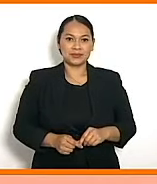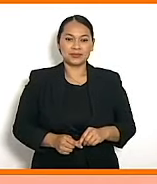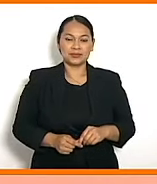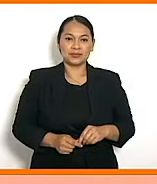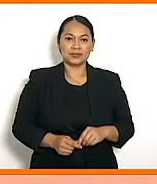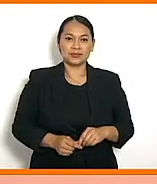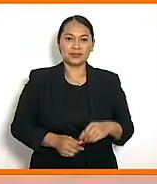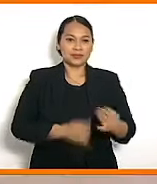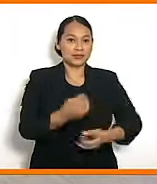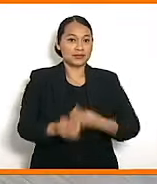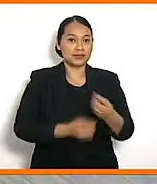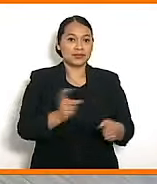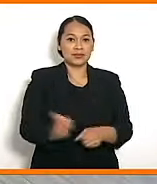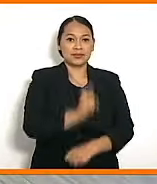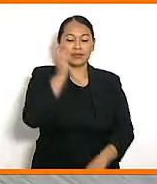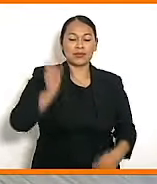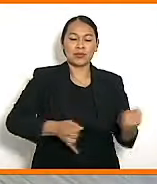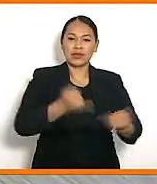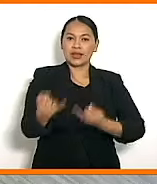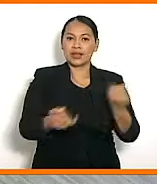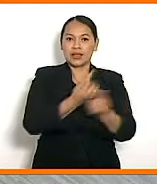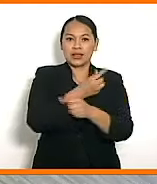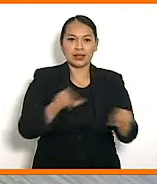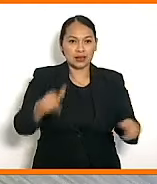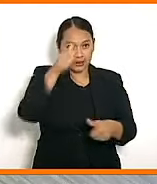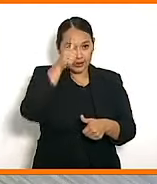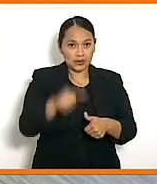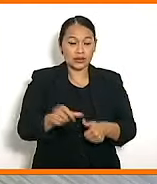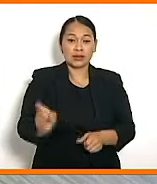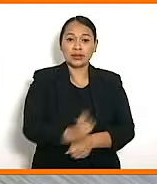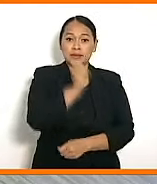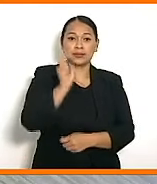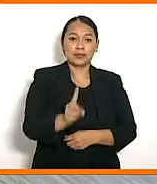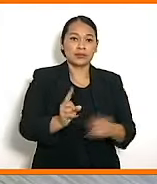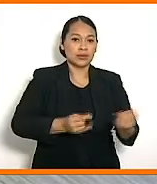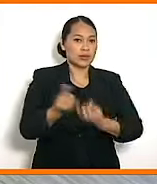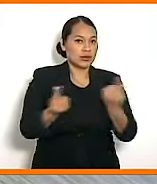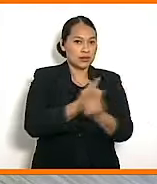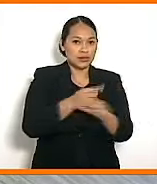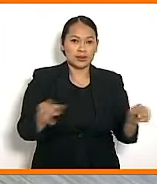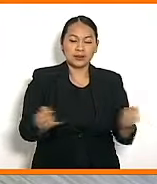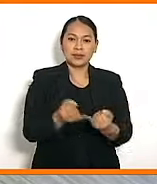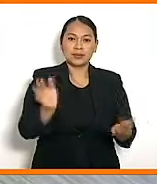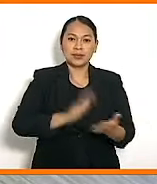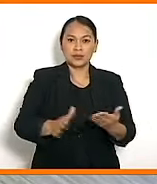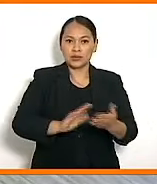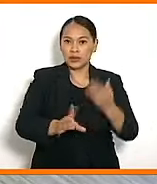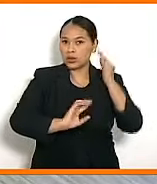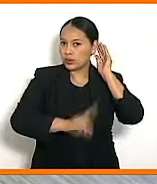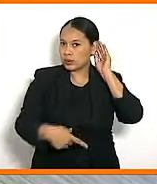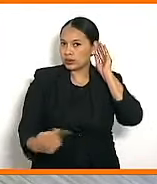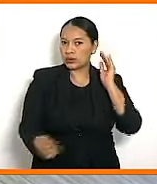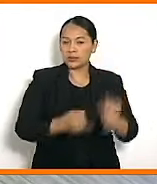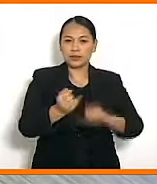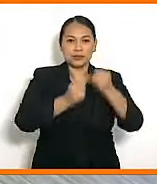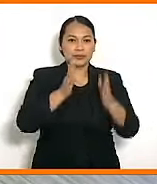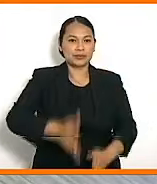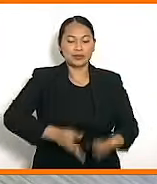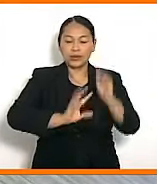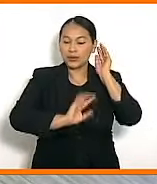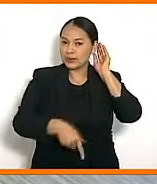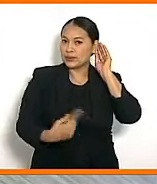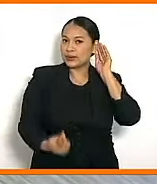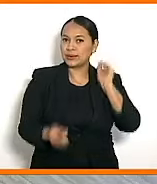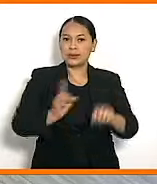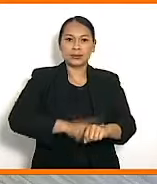Jugada gratis. Te recuerdo que tienes una jugada gratis por el mismo monto invertido en Diaria, pero si eres jugador para más uno, acompáñame a seleccionar